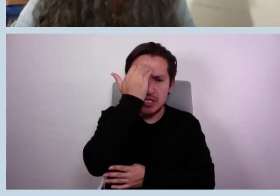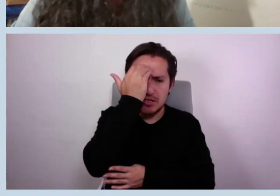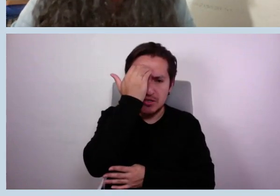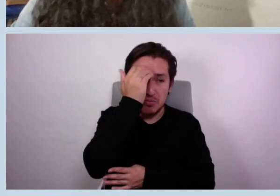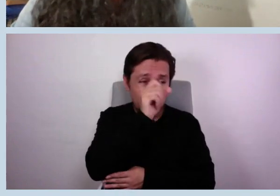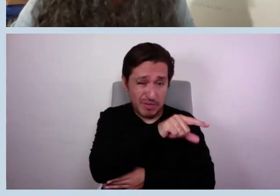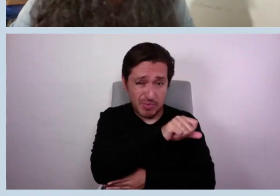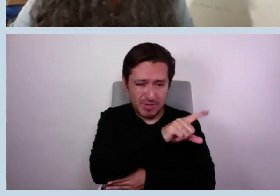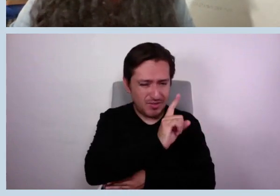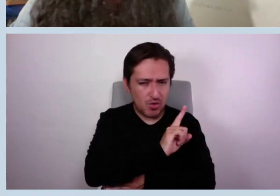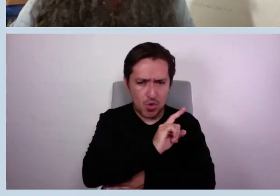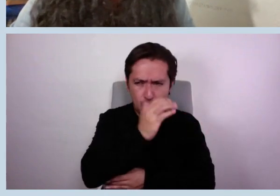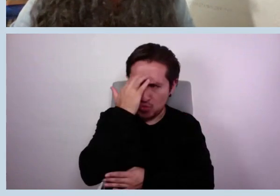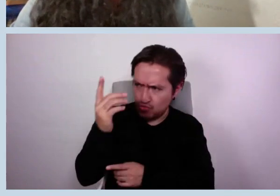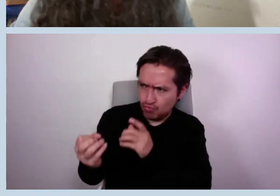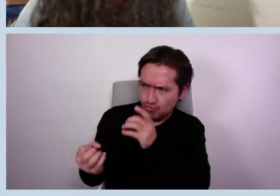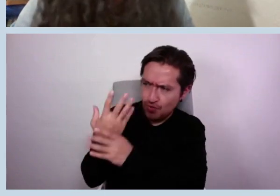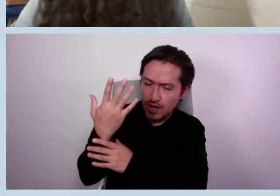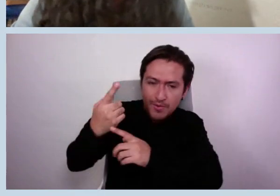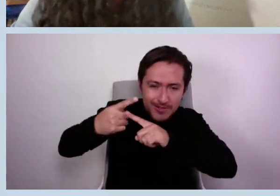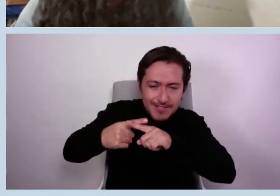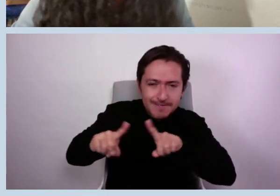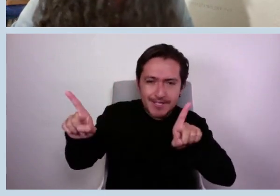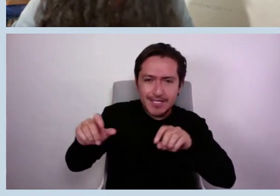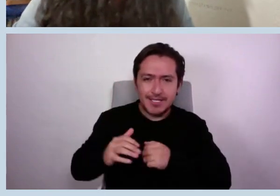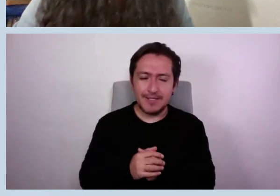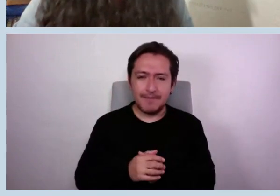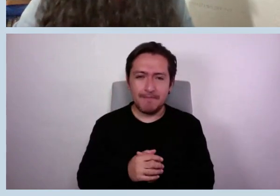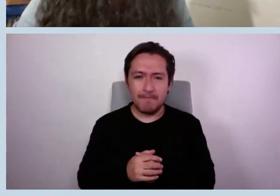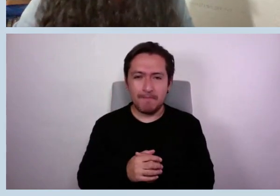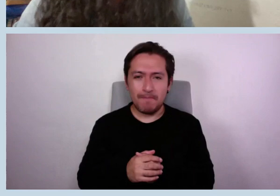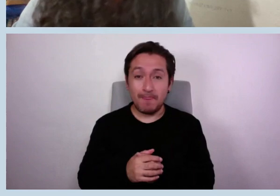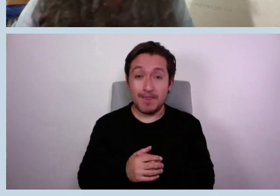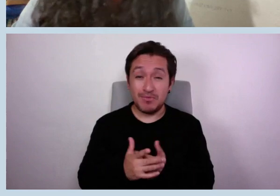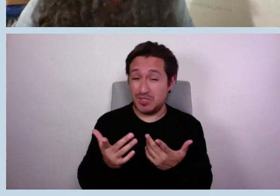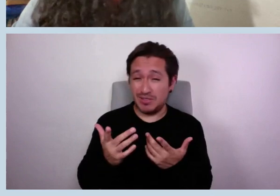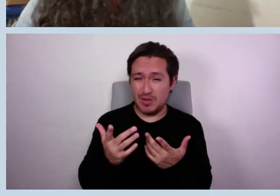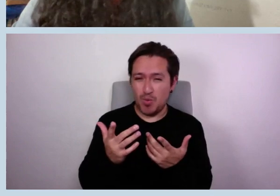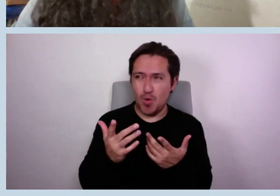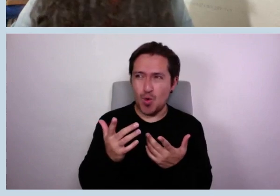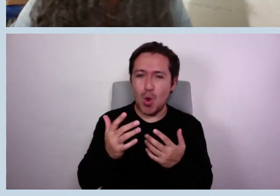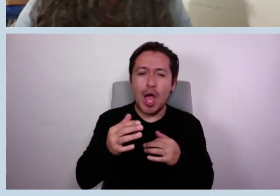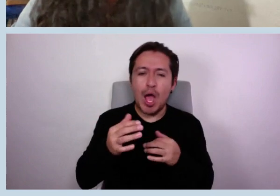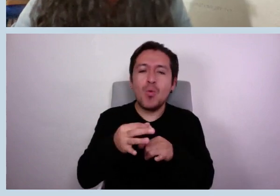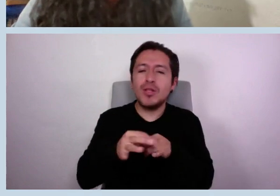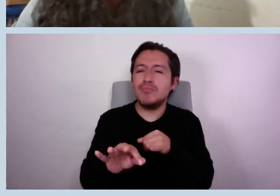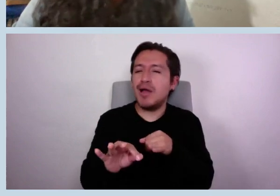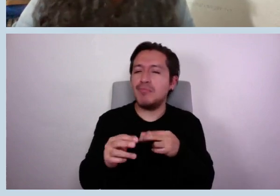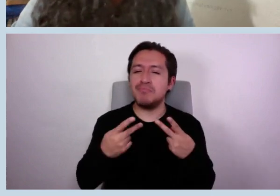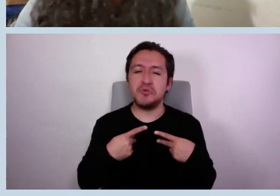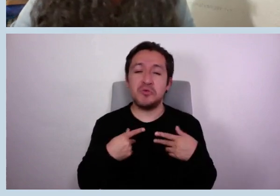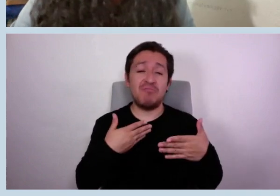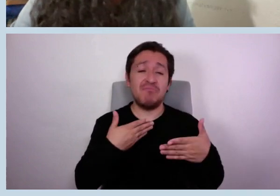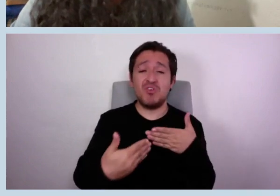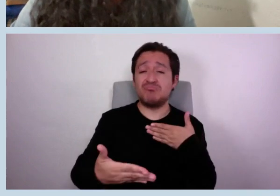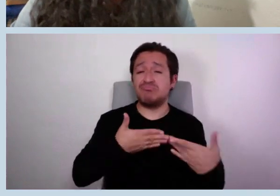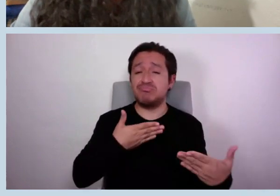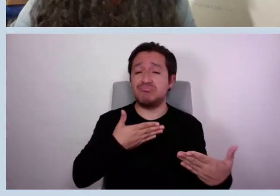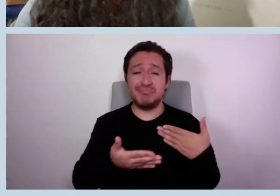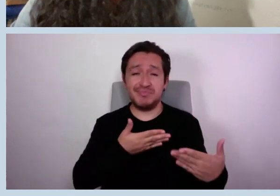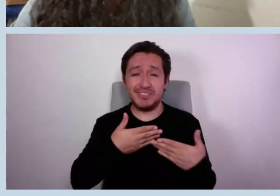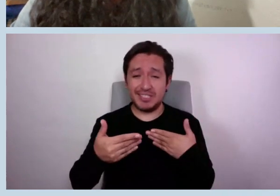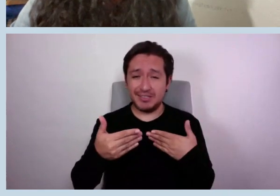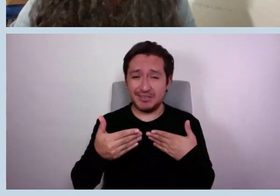Más allá de este el último la última Rockstar del medio teatral